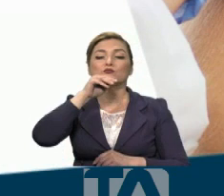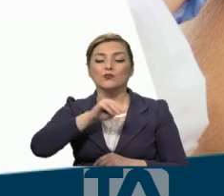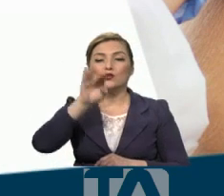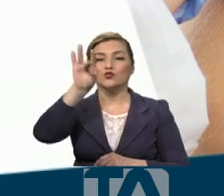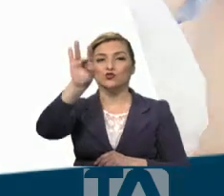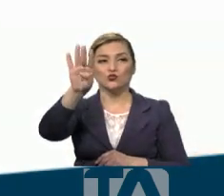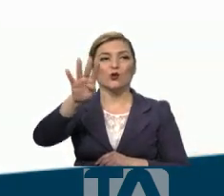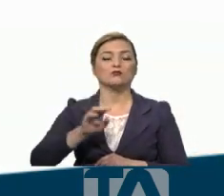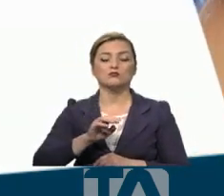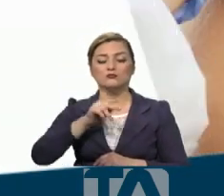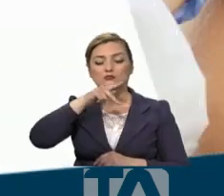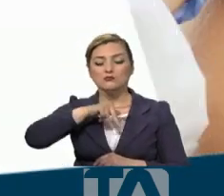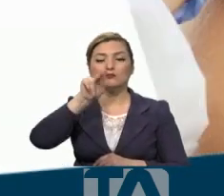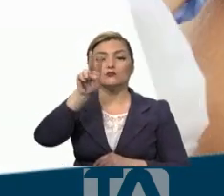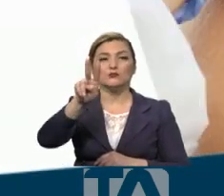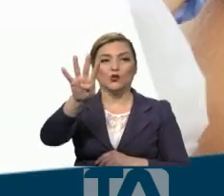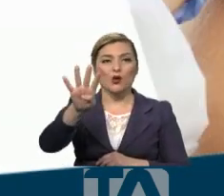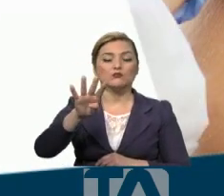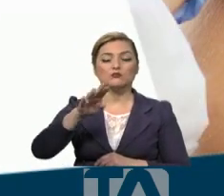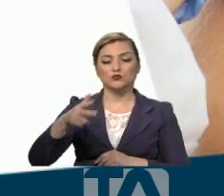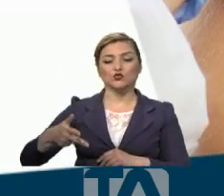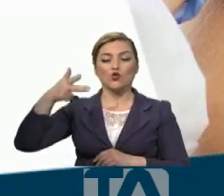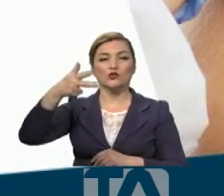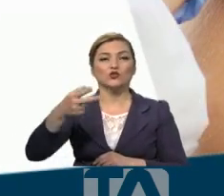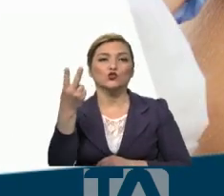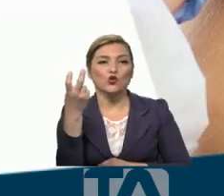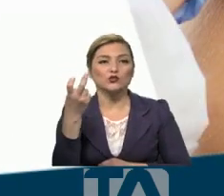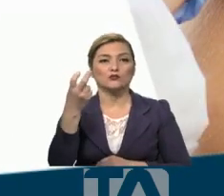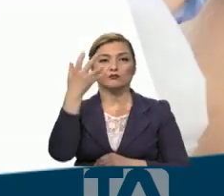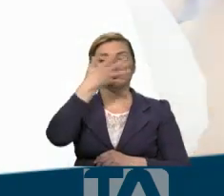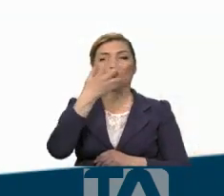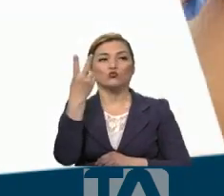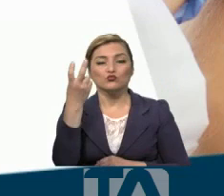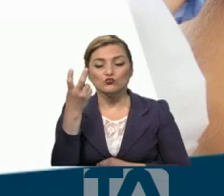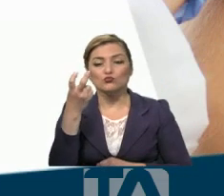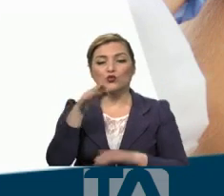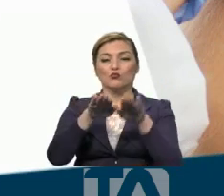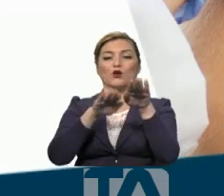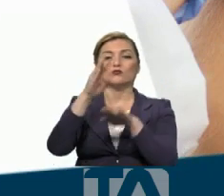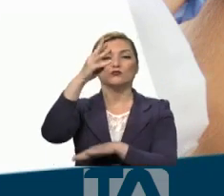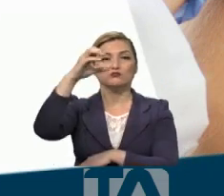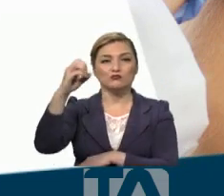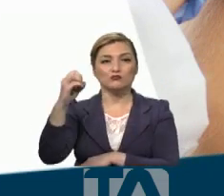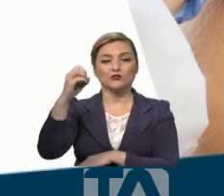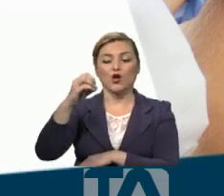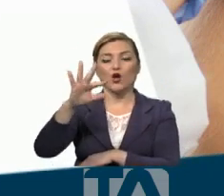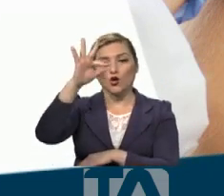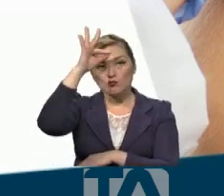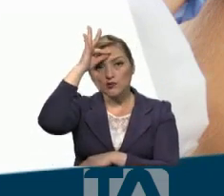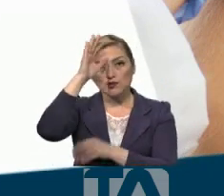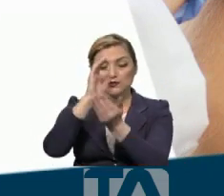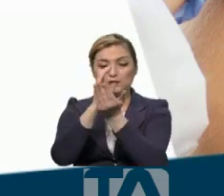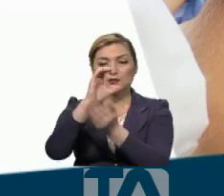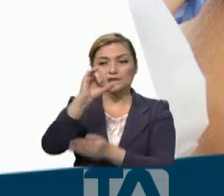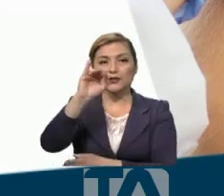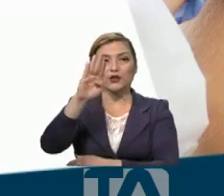Manta 84, en Puerto Viejo 24, en Chone 12, en Esmeraldas 12, en Ibarra 60 y en el Hospital del IES de